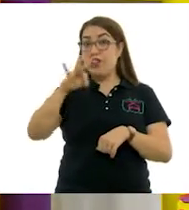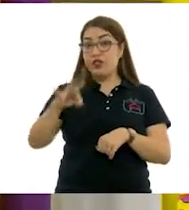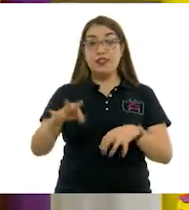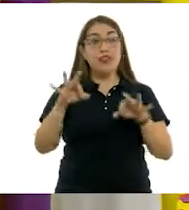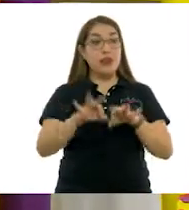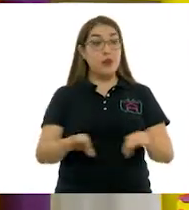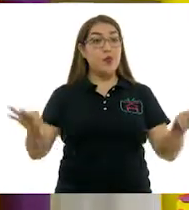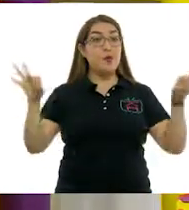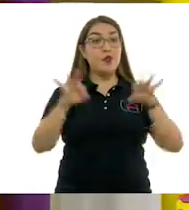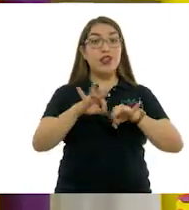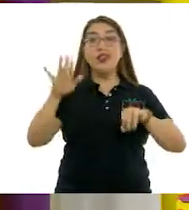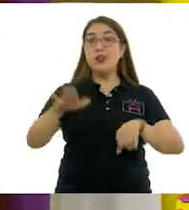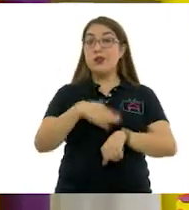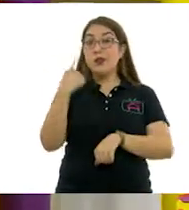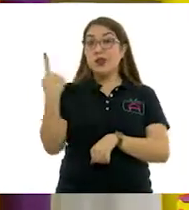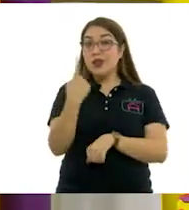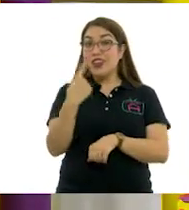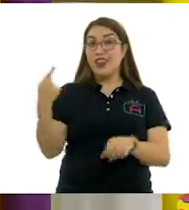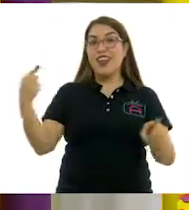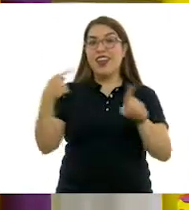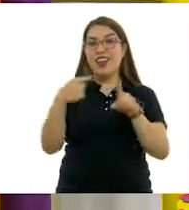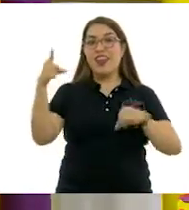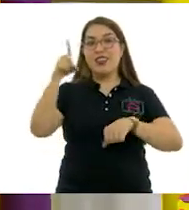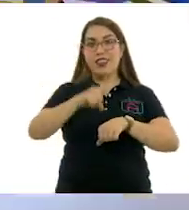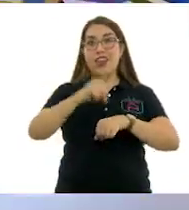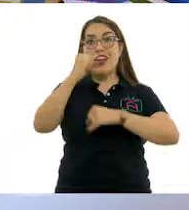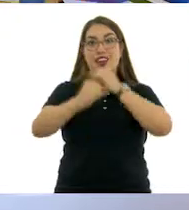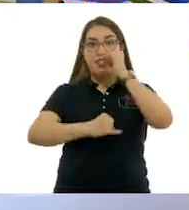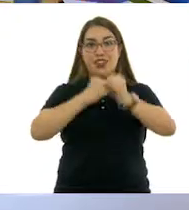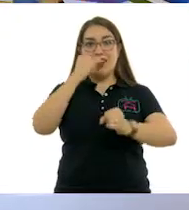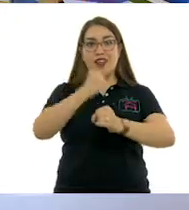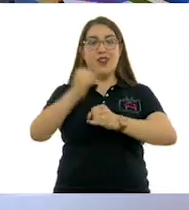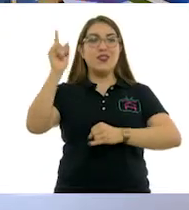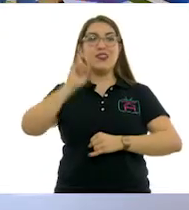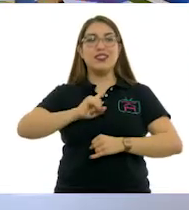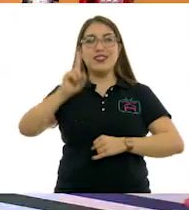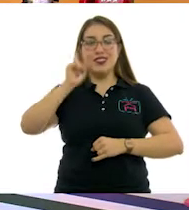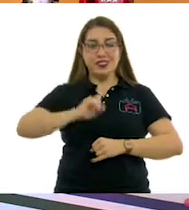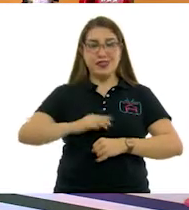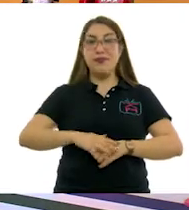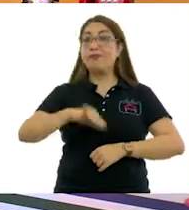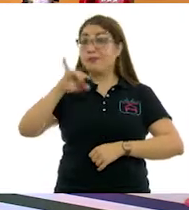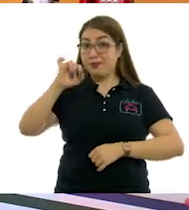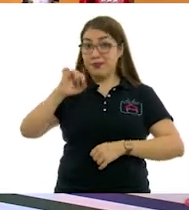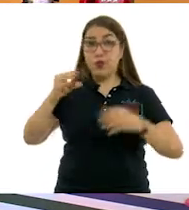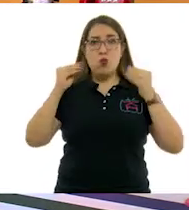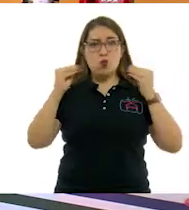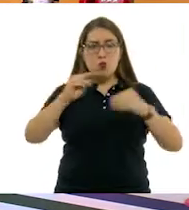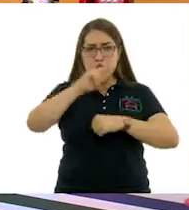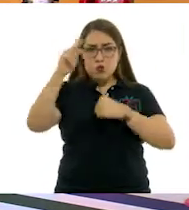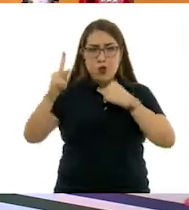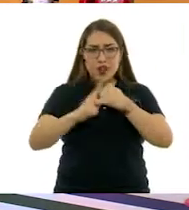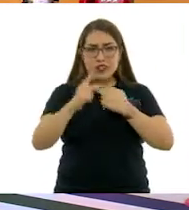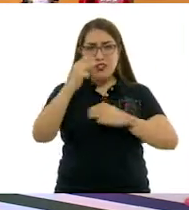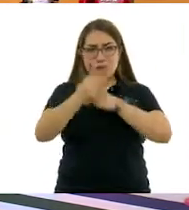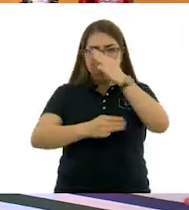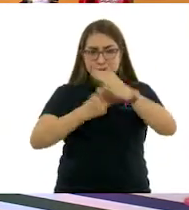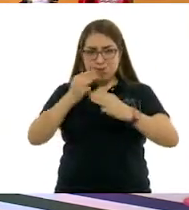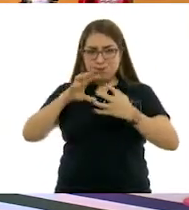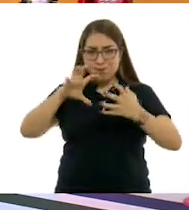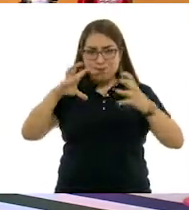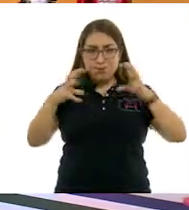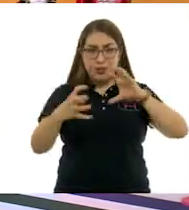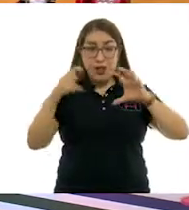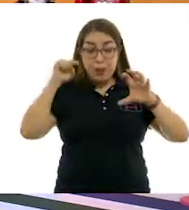se conmemora el Día Internacional de la Mujer. Así es, Eric. En muchos países del mundo se reconoce